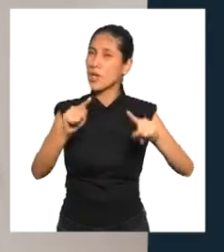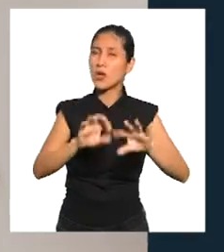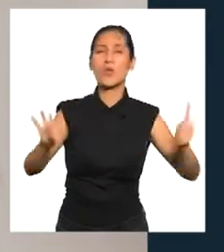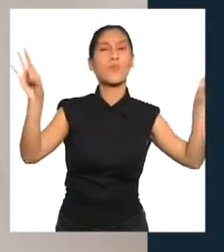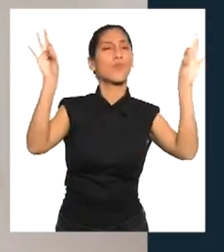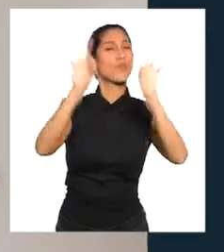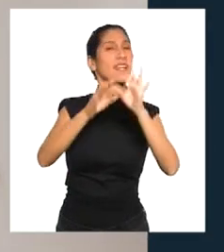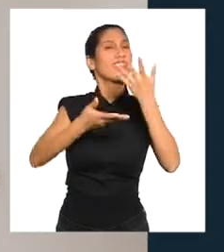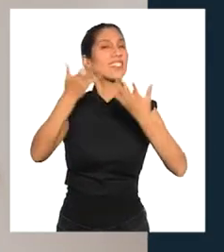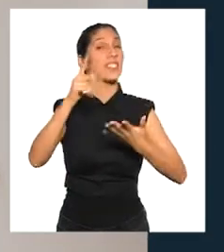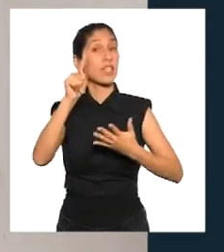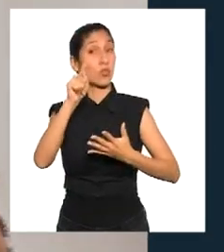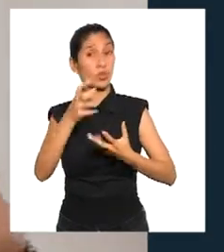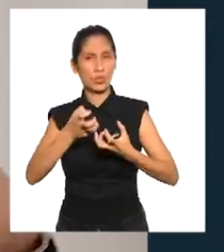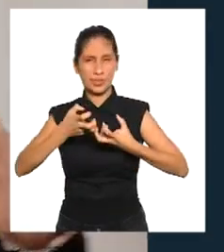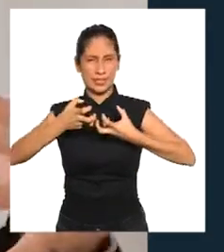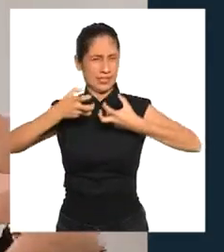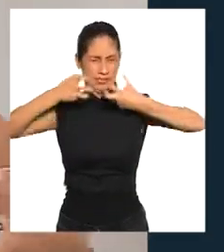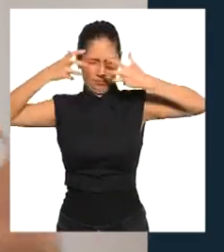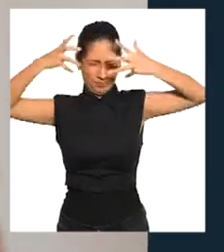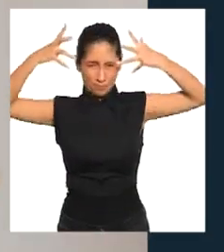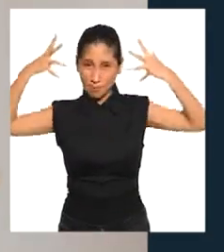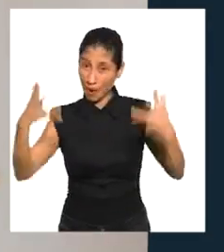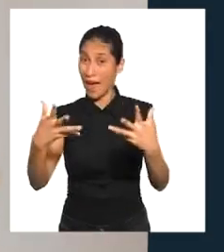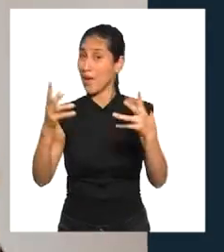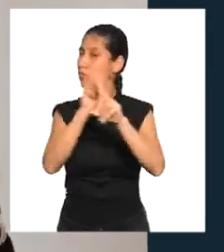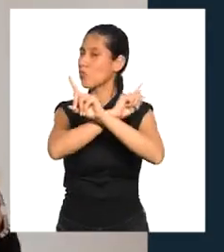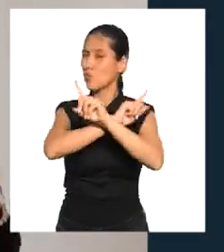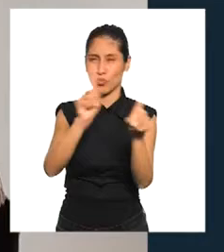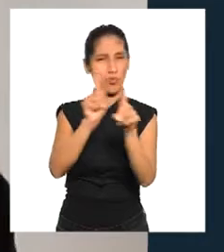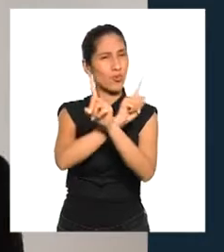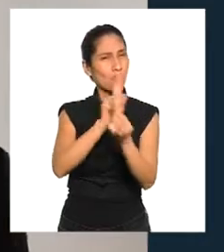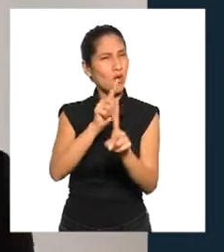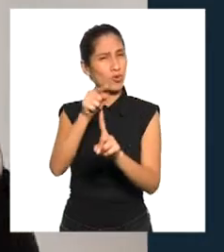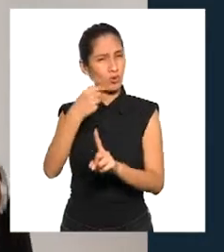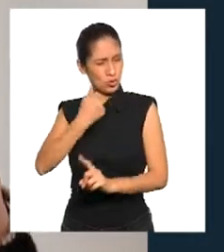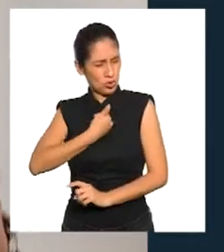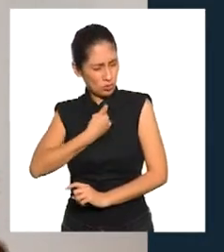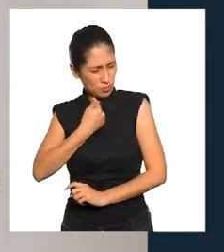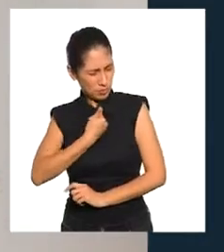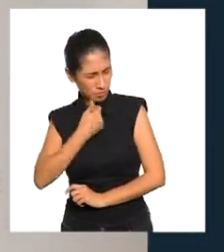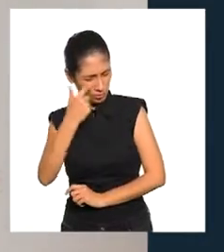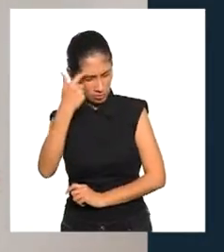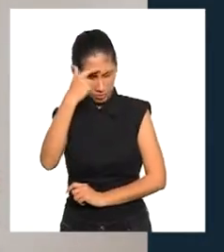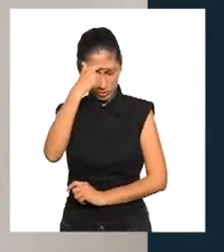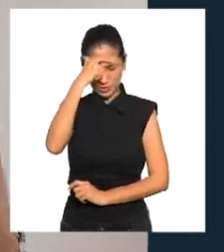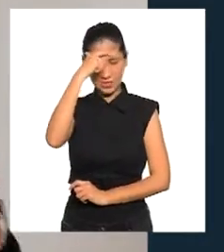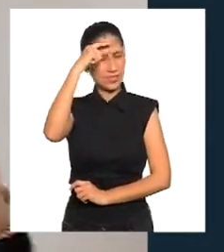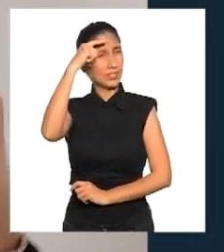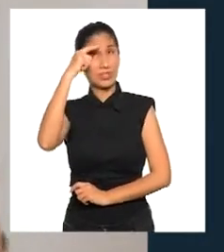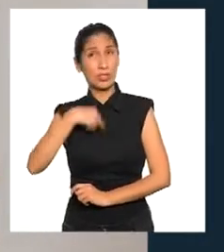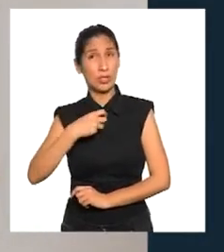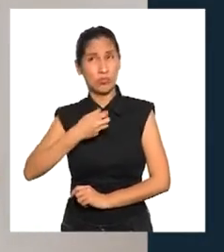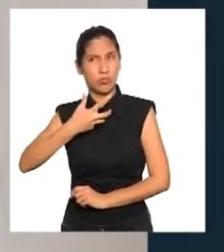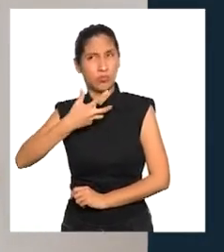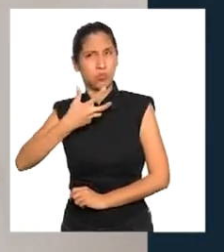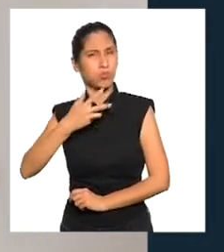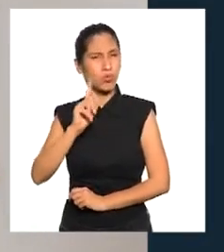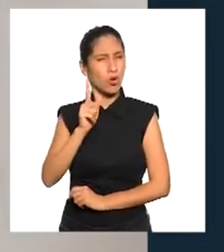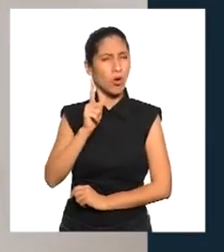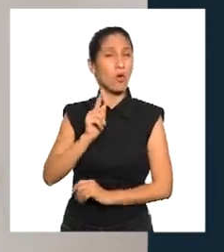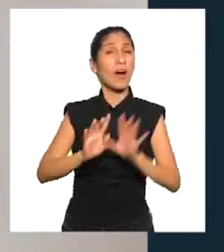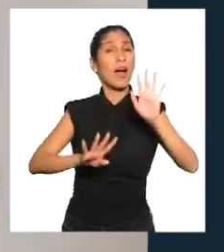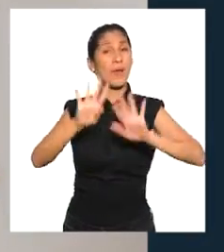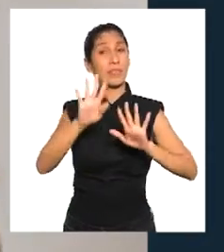ideal es que no se empiece a desbordar, que no empiece a yo tener conciencia de cómo la voy a regular.